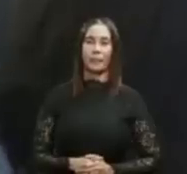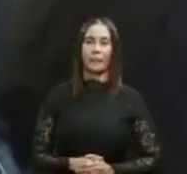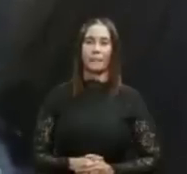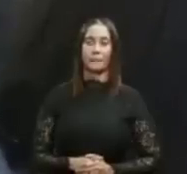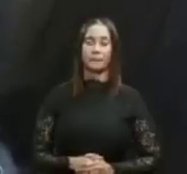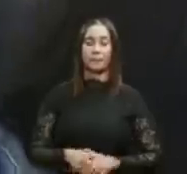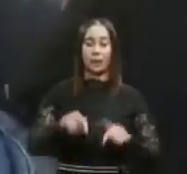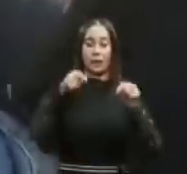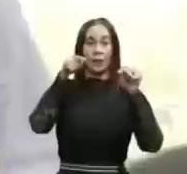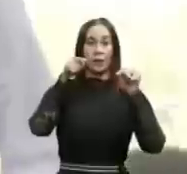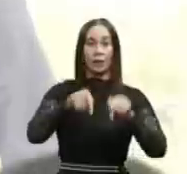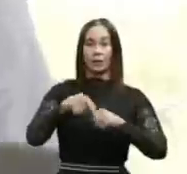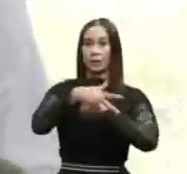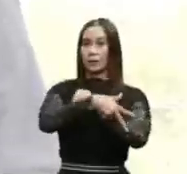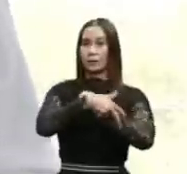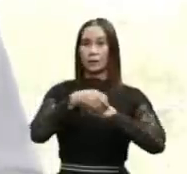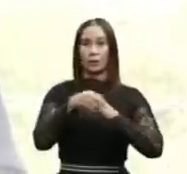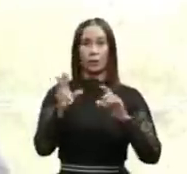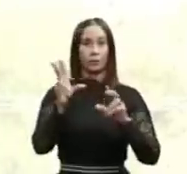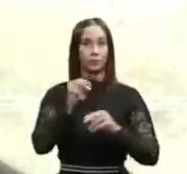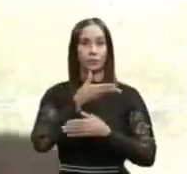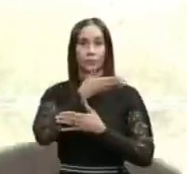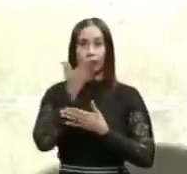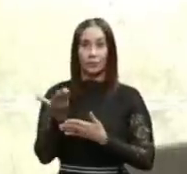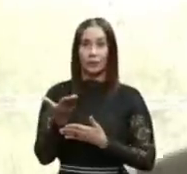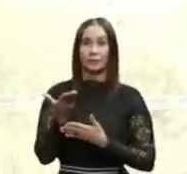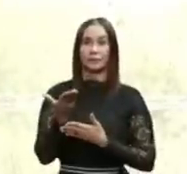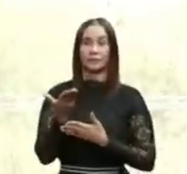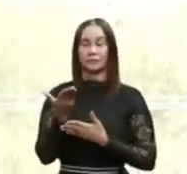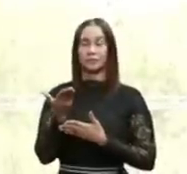Porque aquí no hay robo.